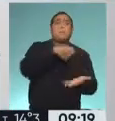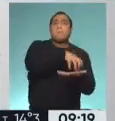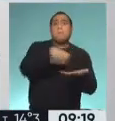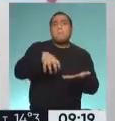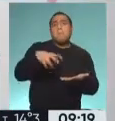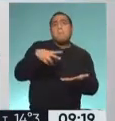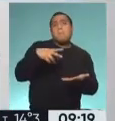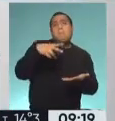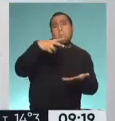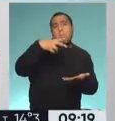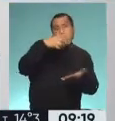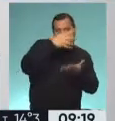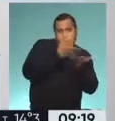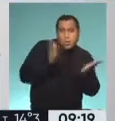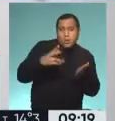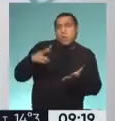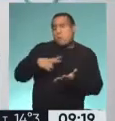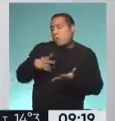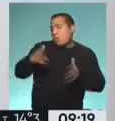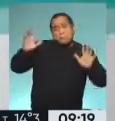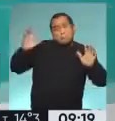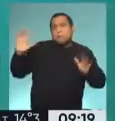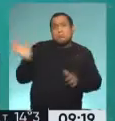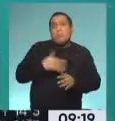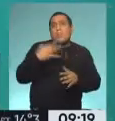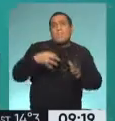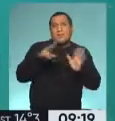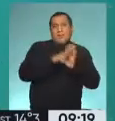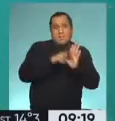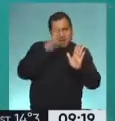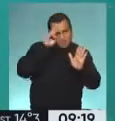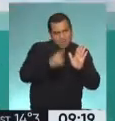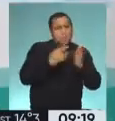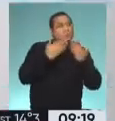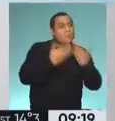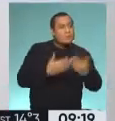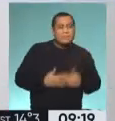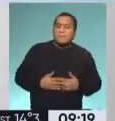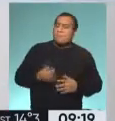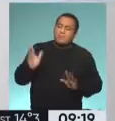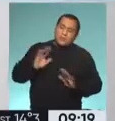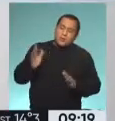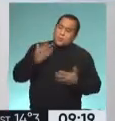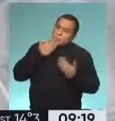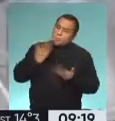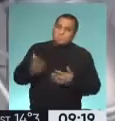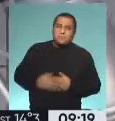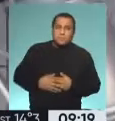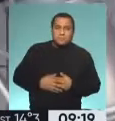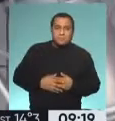el sector privado. No hay distinción. Muchas gracias, Paula. No, por favor, Natalia. Un beso.